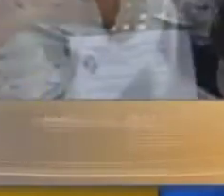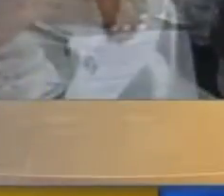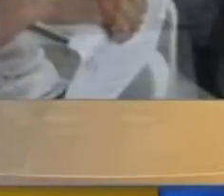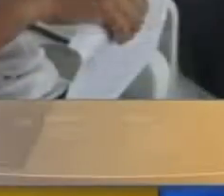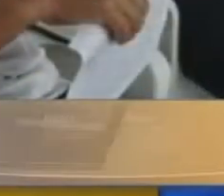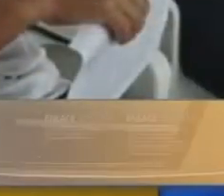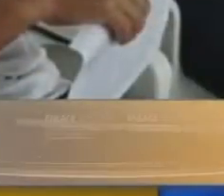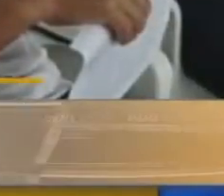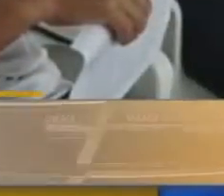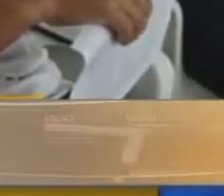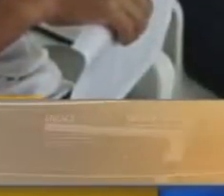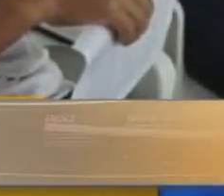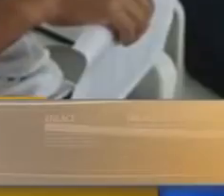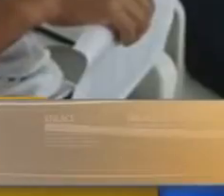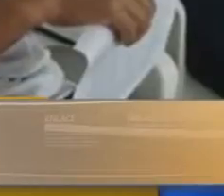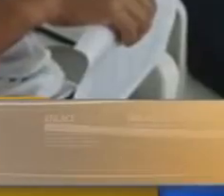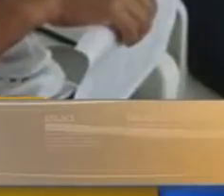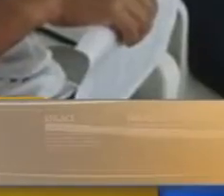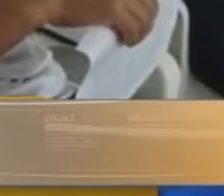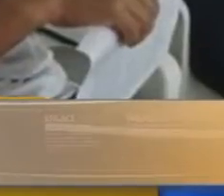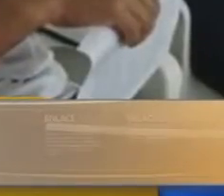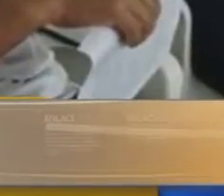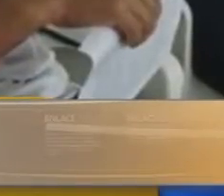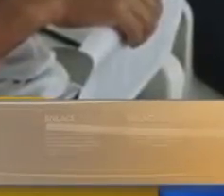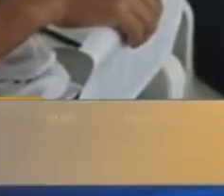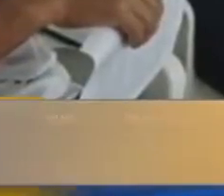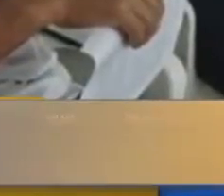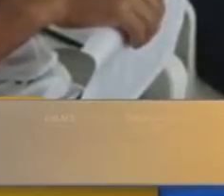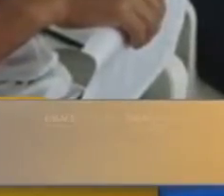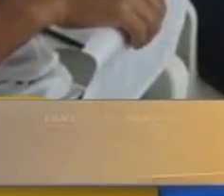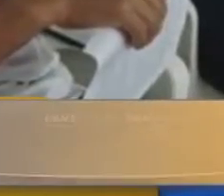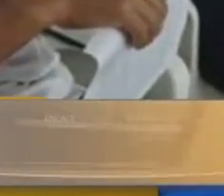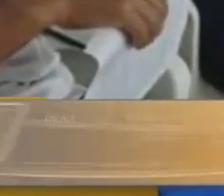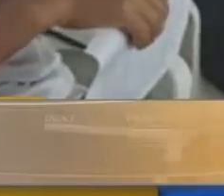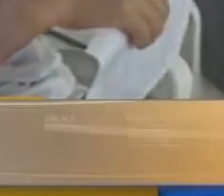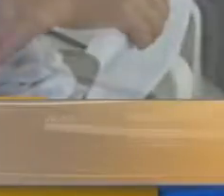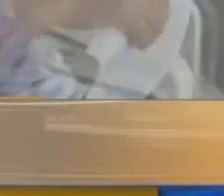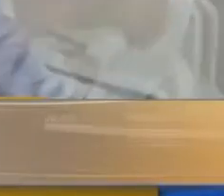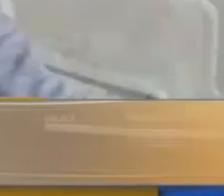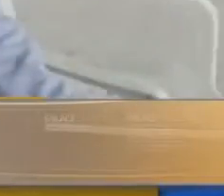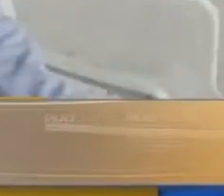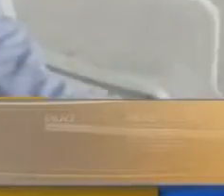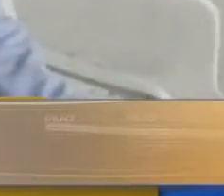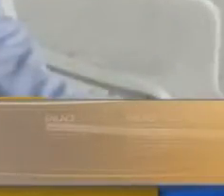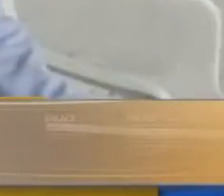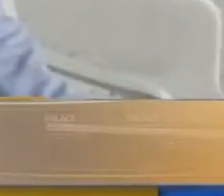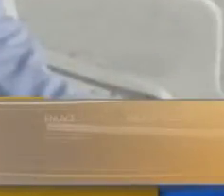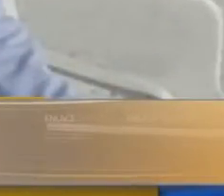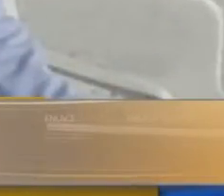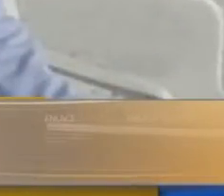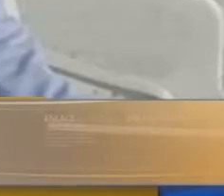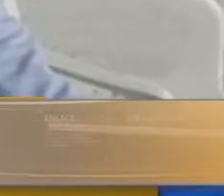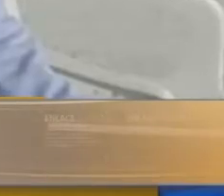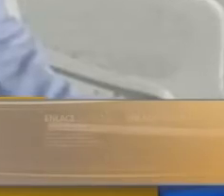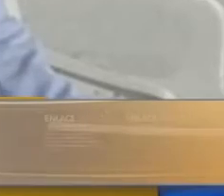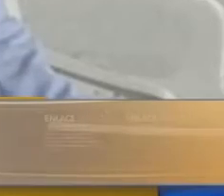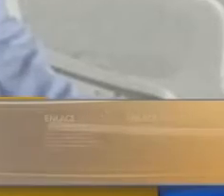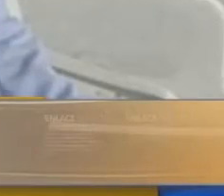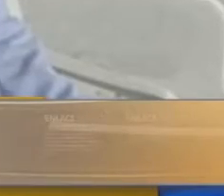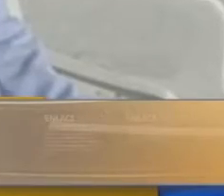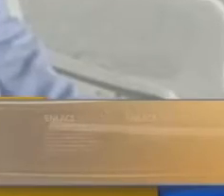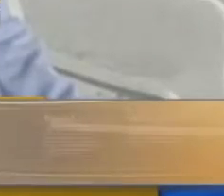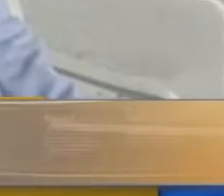campos Cusiana-Casanare. Cusiana fue el yacimiento más grande hallado en Colombia en la década de los 90 y alcanzó su pico de producción a